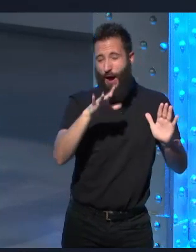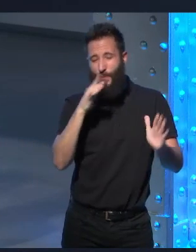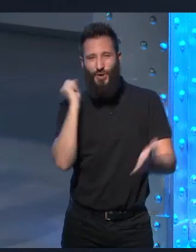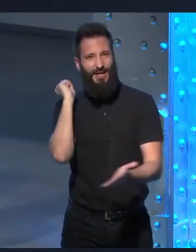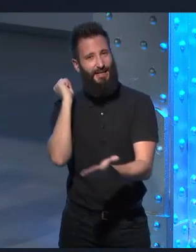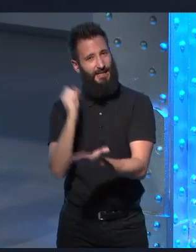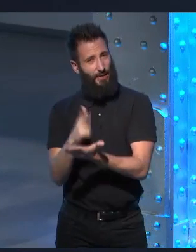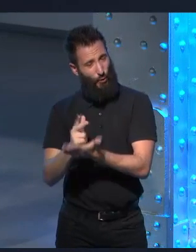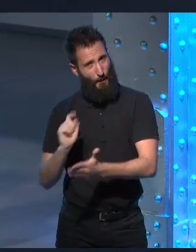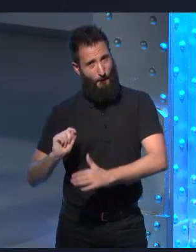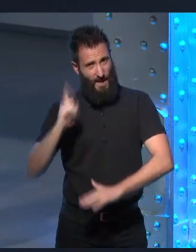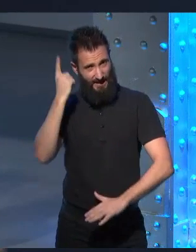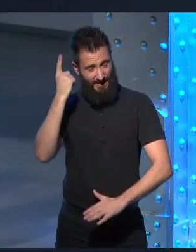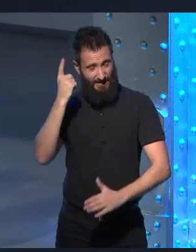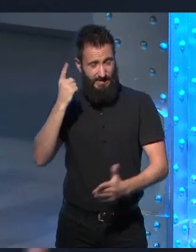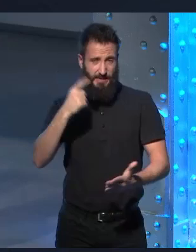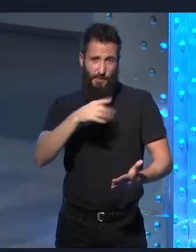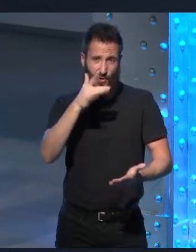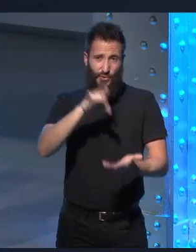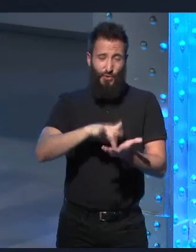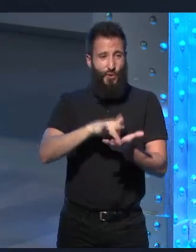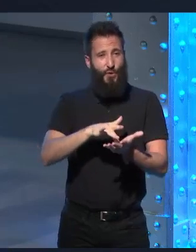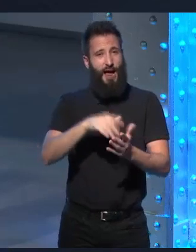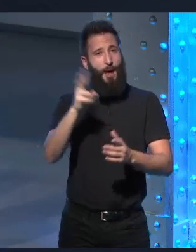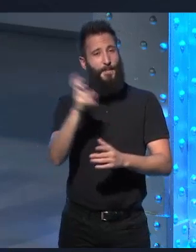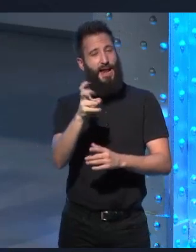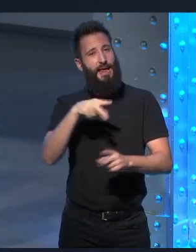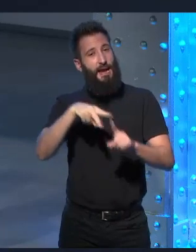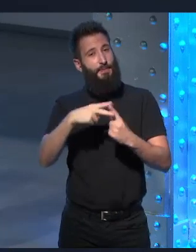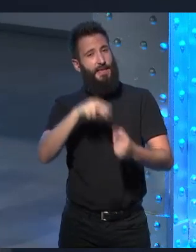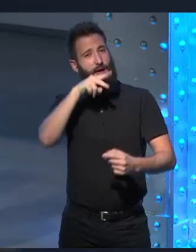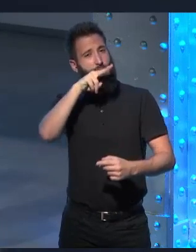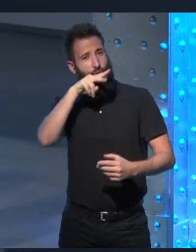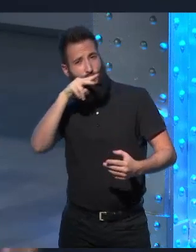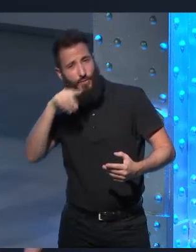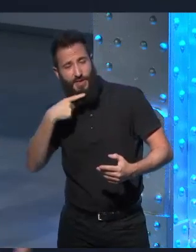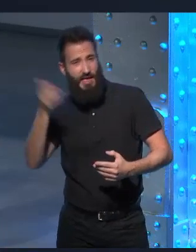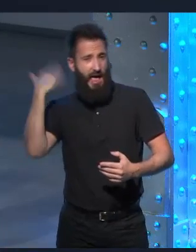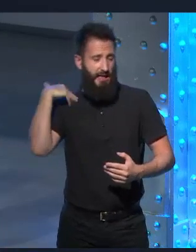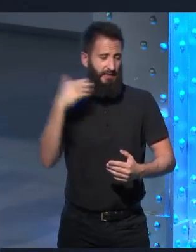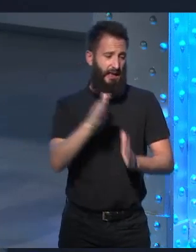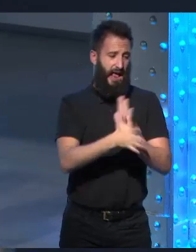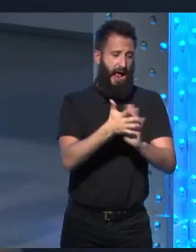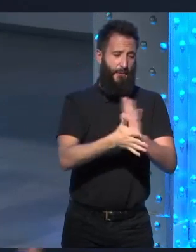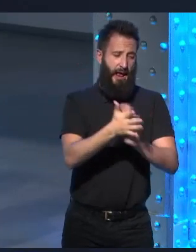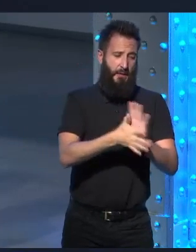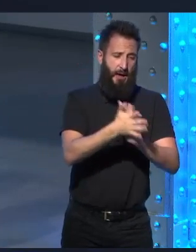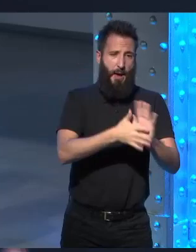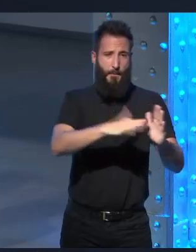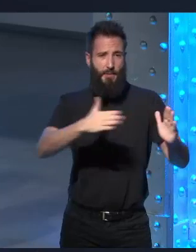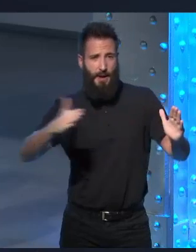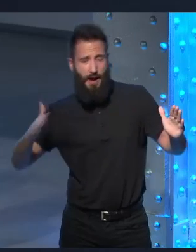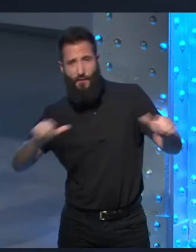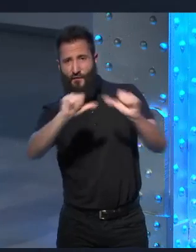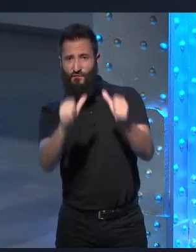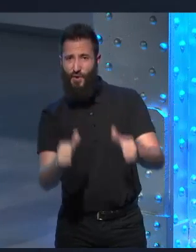reto en el sentido de cuando utilizas narrativa, antes ha hablado Sergio como de mitos y de modelos, la narrativa tiene como una serie